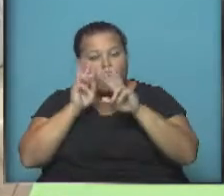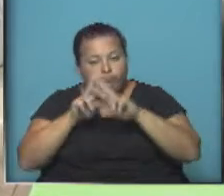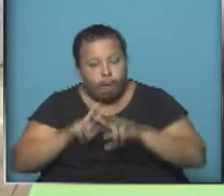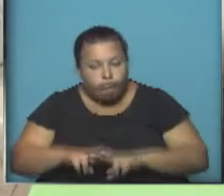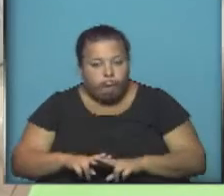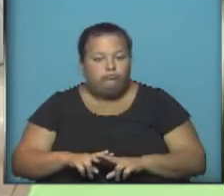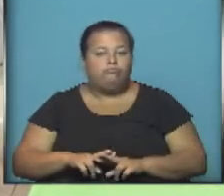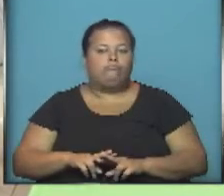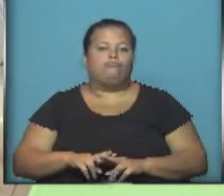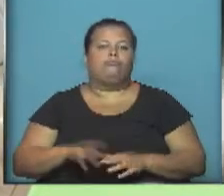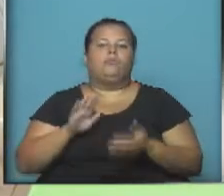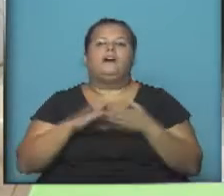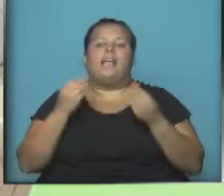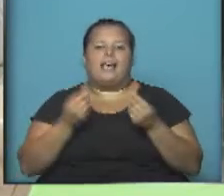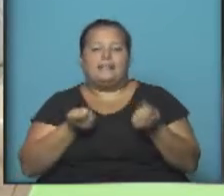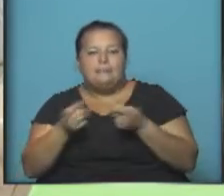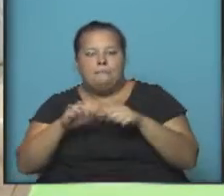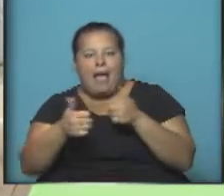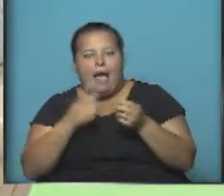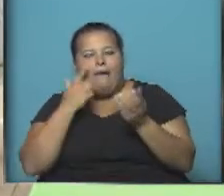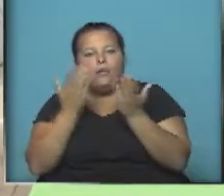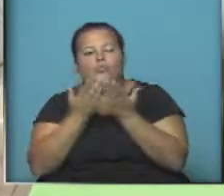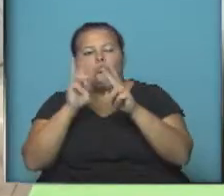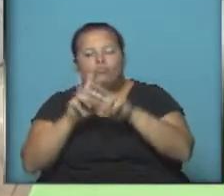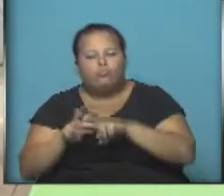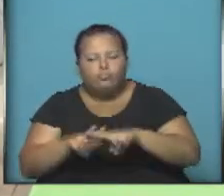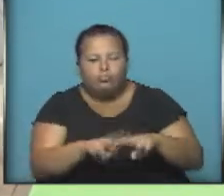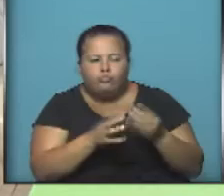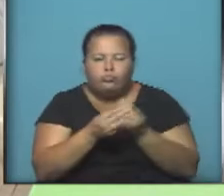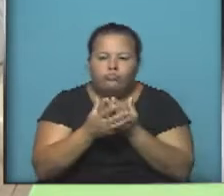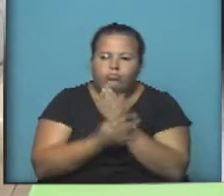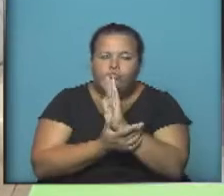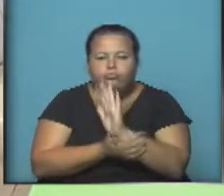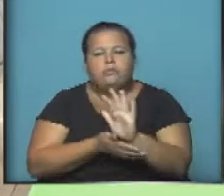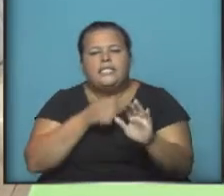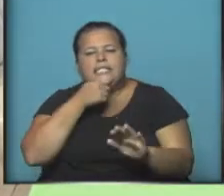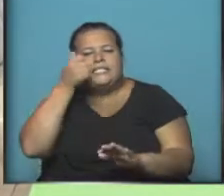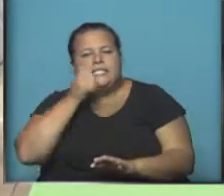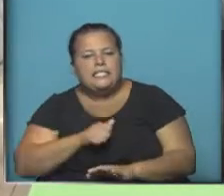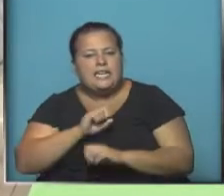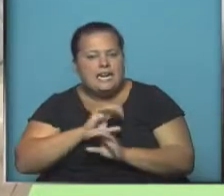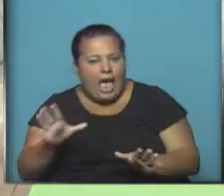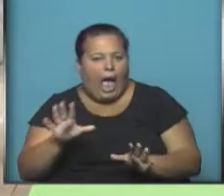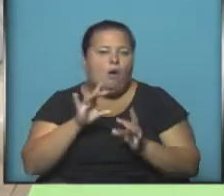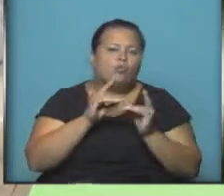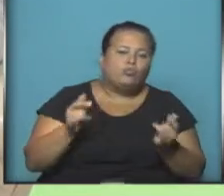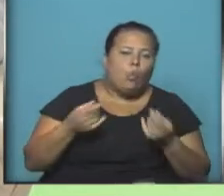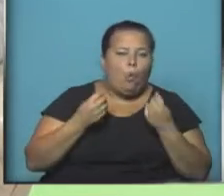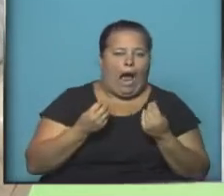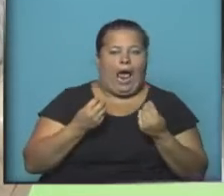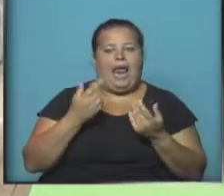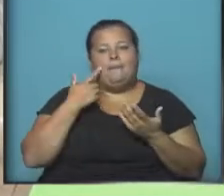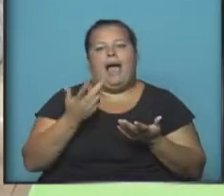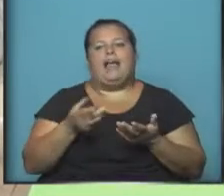físico lo que hace son maniobras para examinar si hay una lesión mayor o menor, con maniobras que